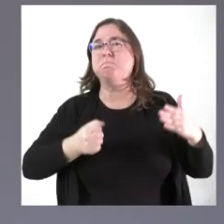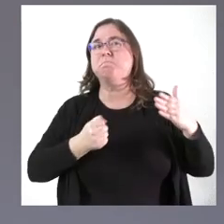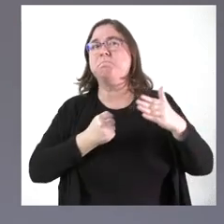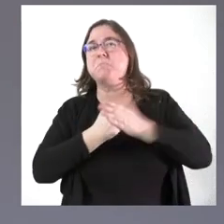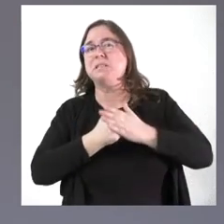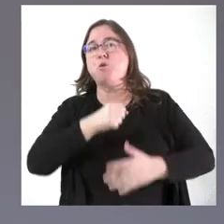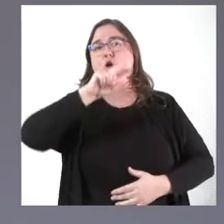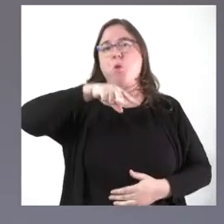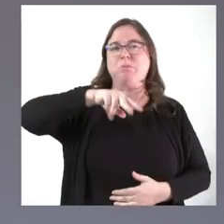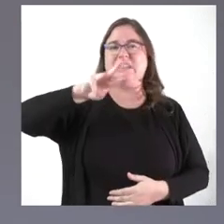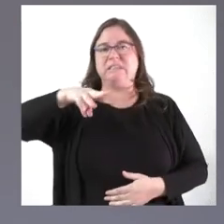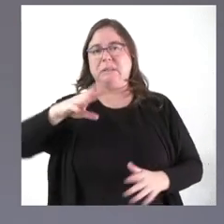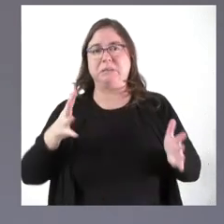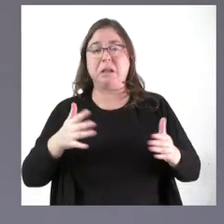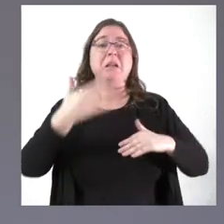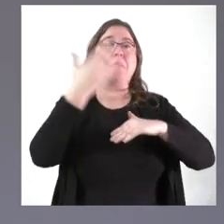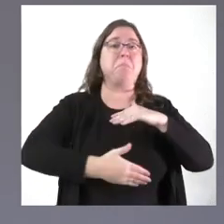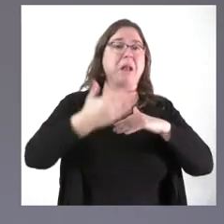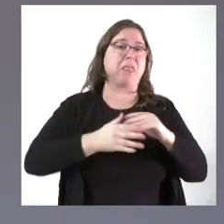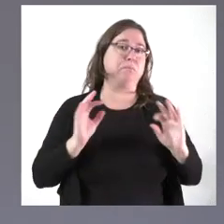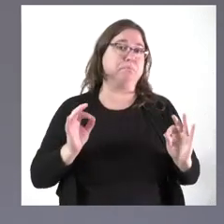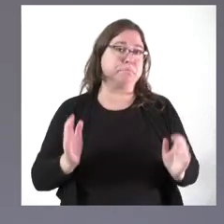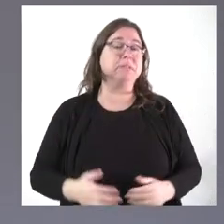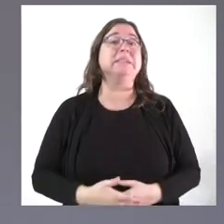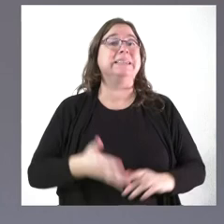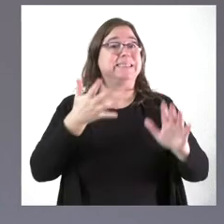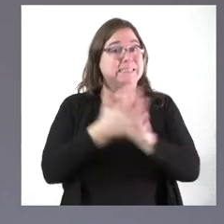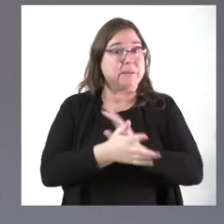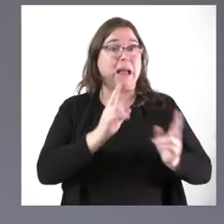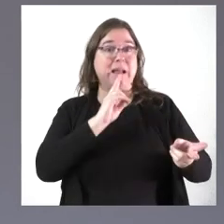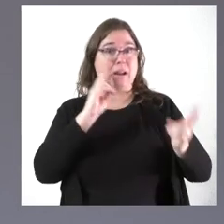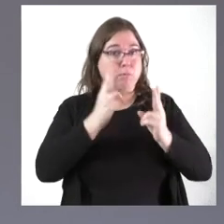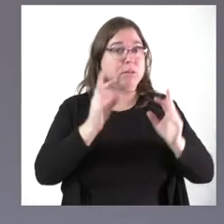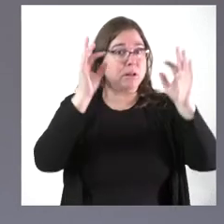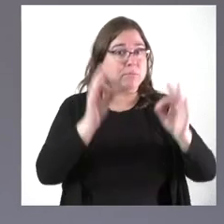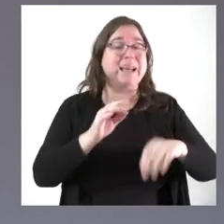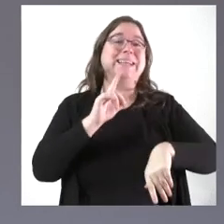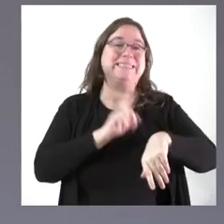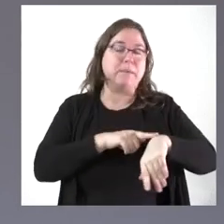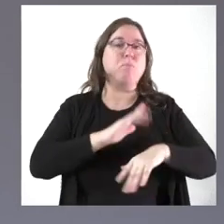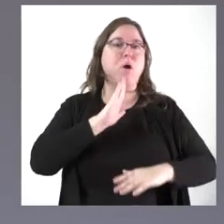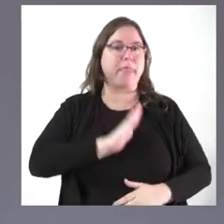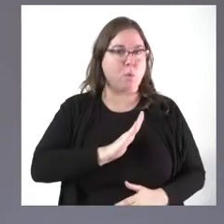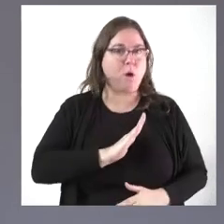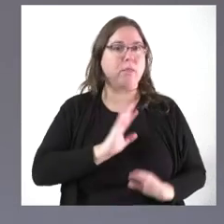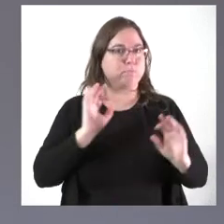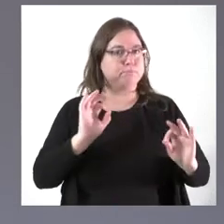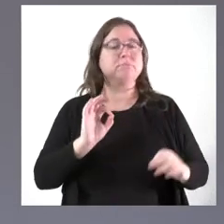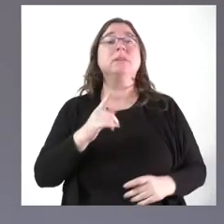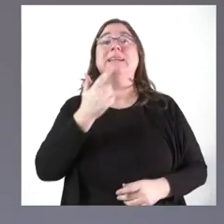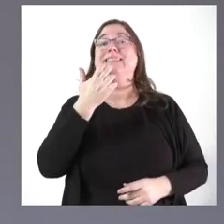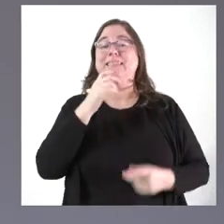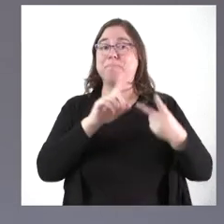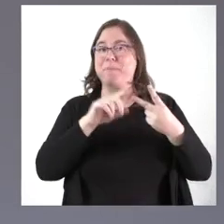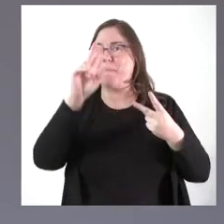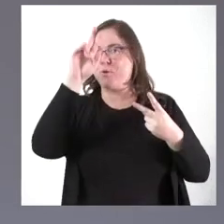entre dos y tres meses que son los plazos que vienen establecidos por tanto tendrá la respuesta adecuada en tiempo adecuado y lo que en segundo lugar sí me preocupa